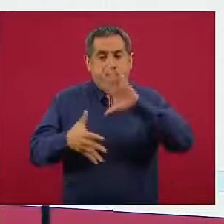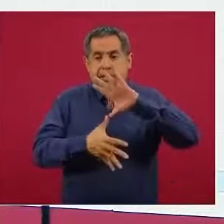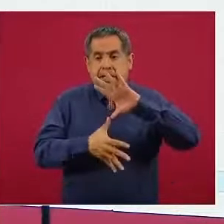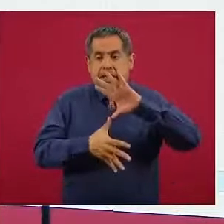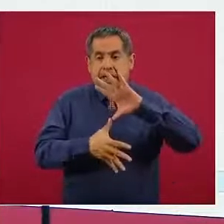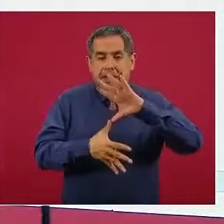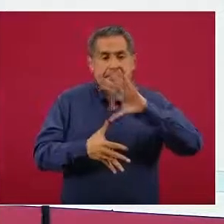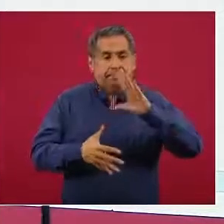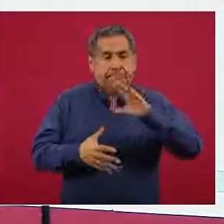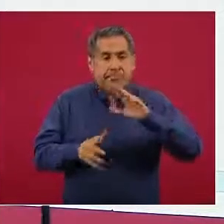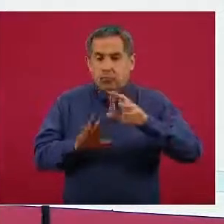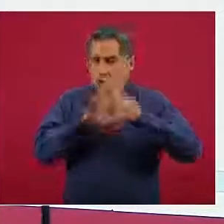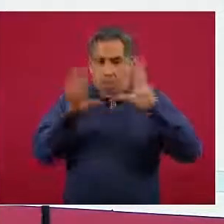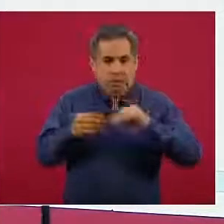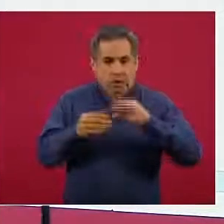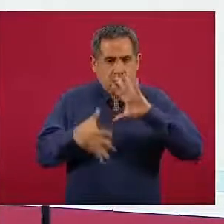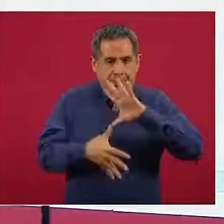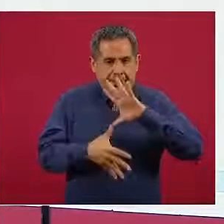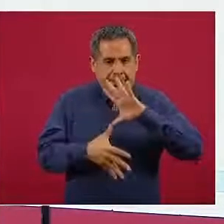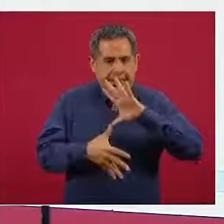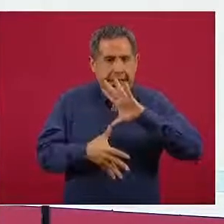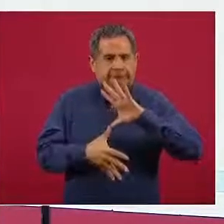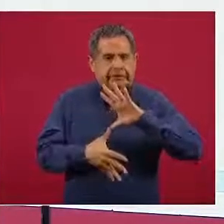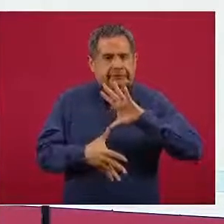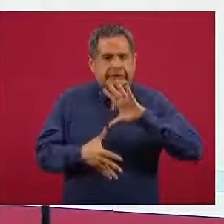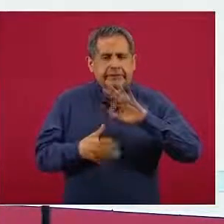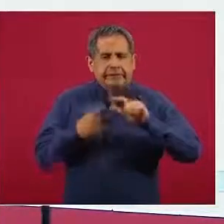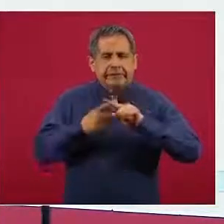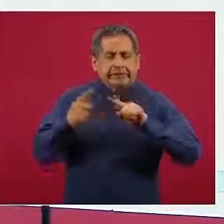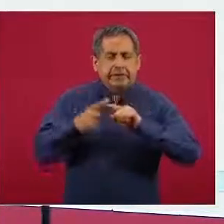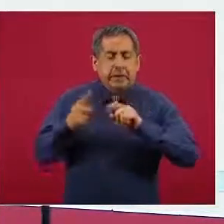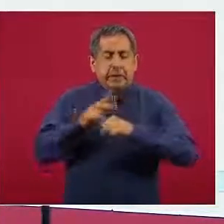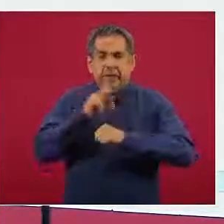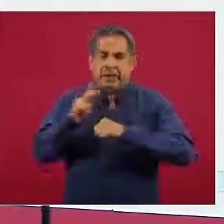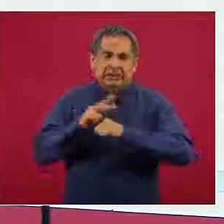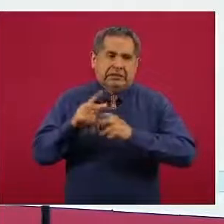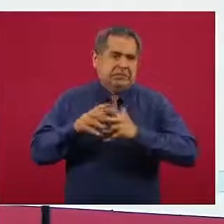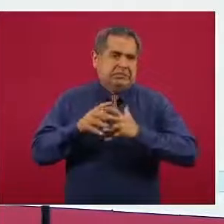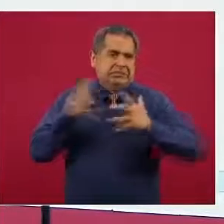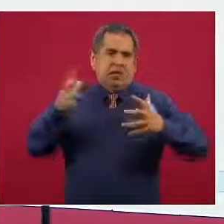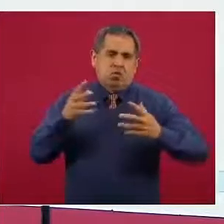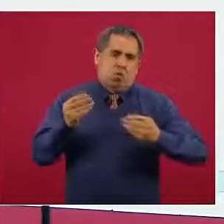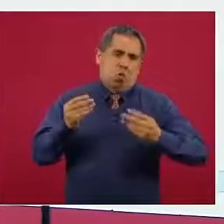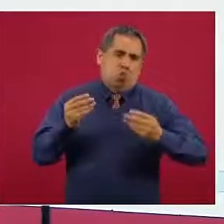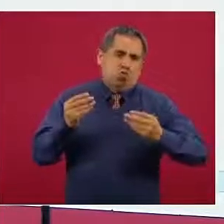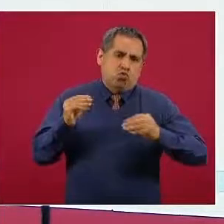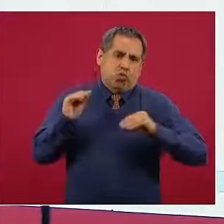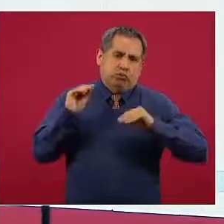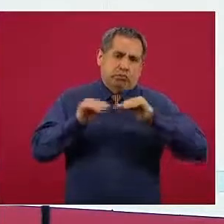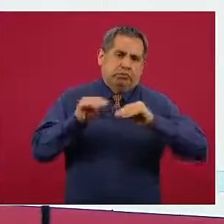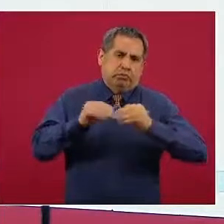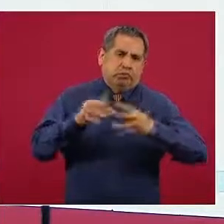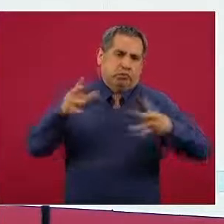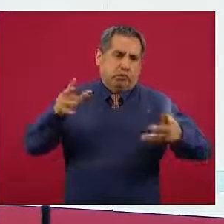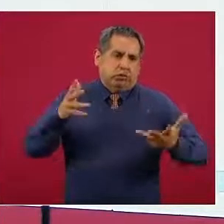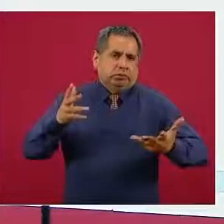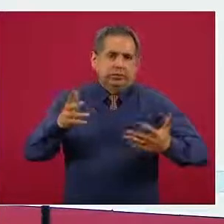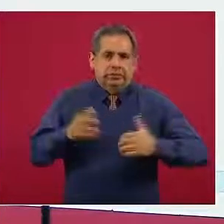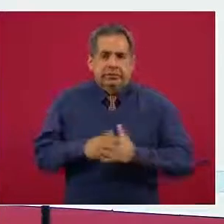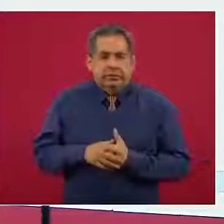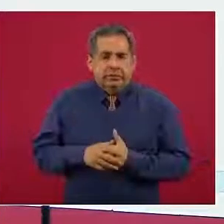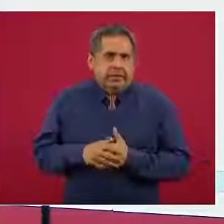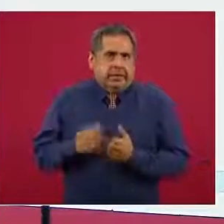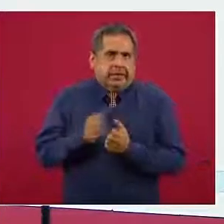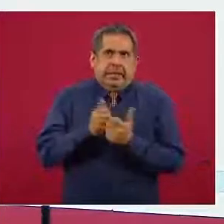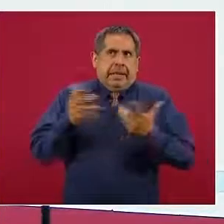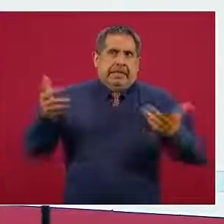América, en su conjunto, y los países más grandes contribuimos con la mayor cantidad de casos, por